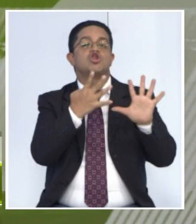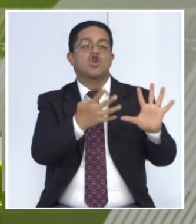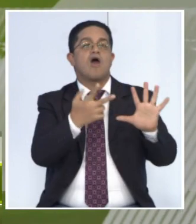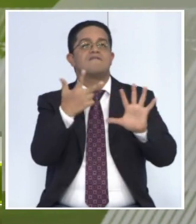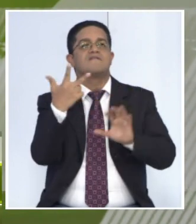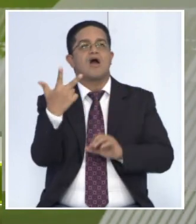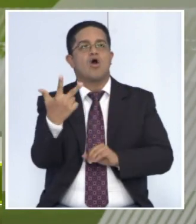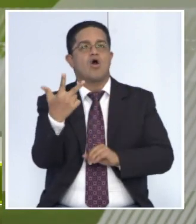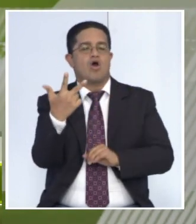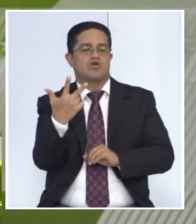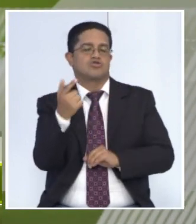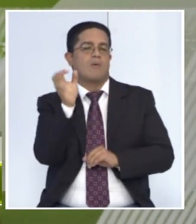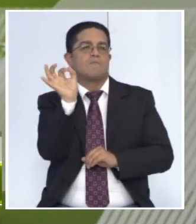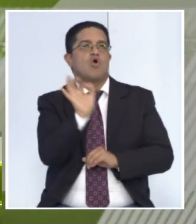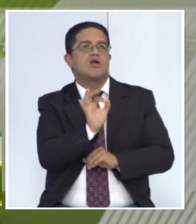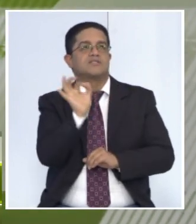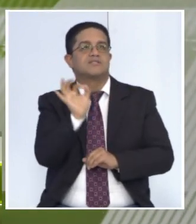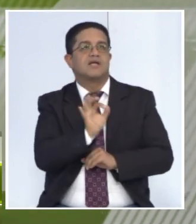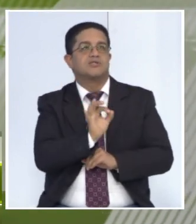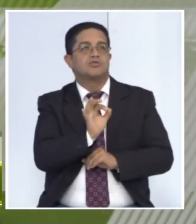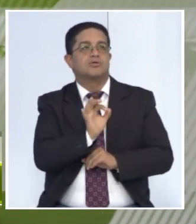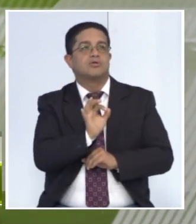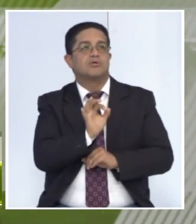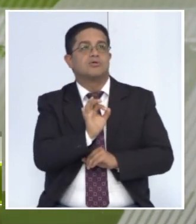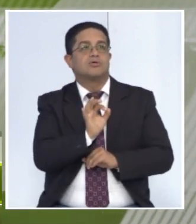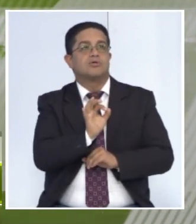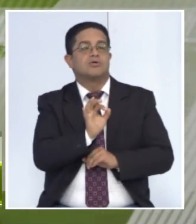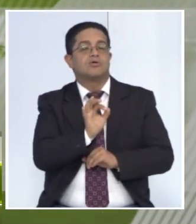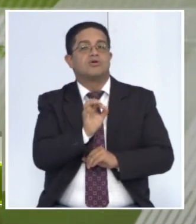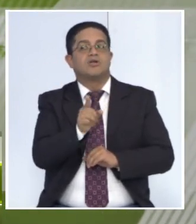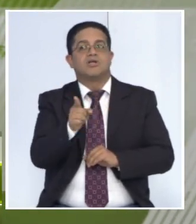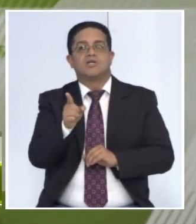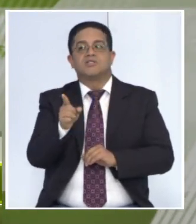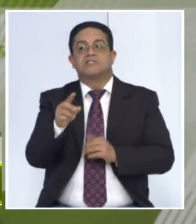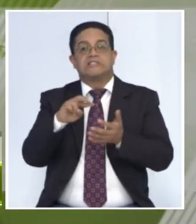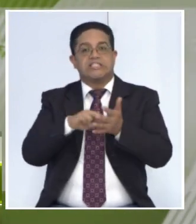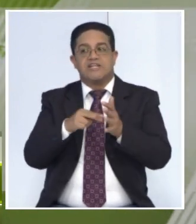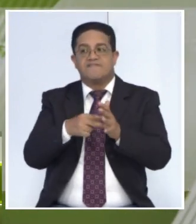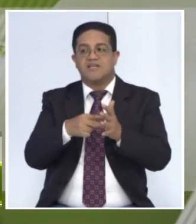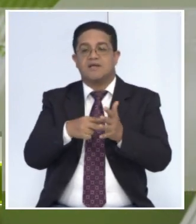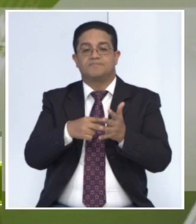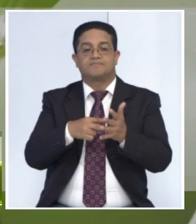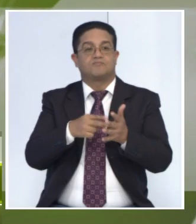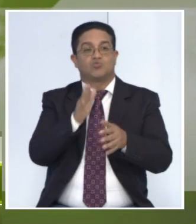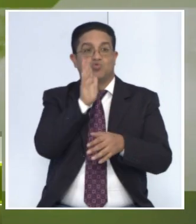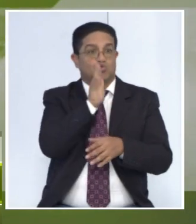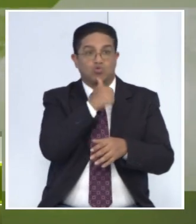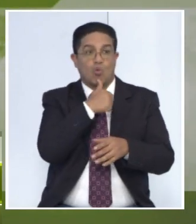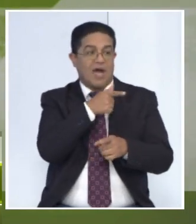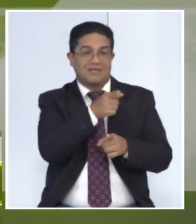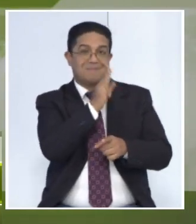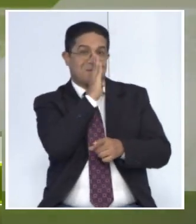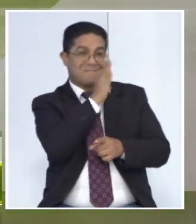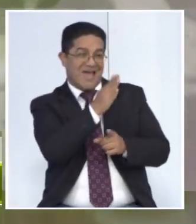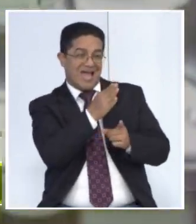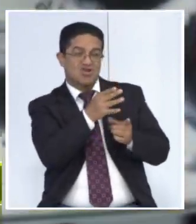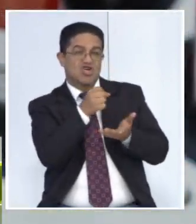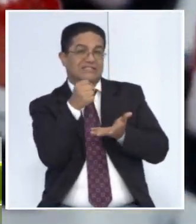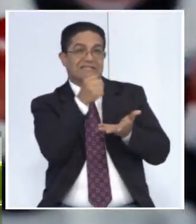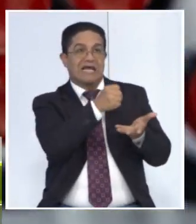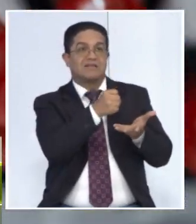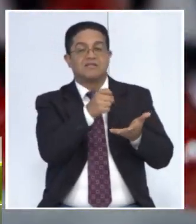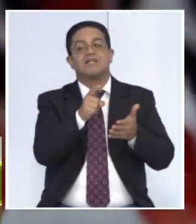98% de las donaciones son de lo que se denomina donación a reposición, que es cuando una persona le ponen sangre, se